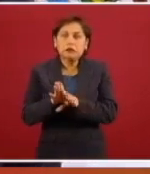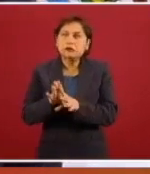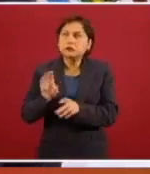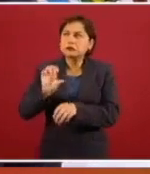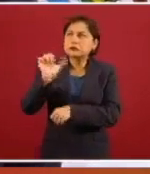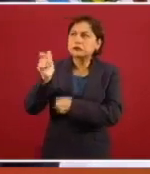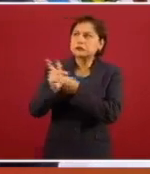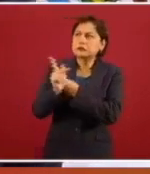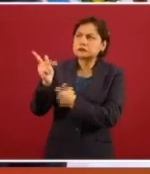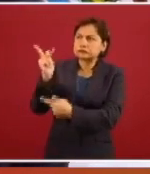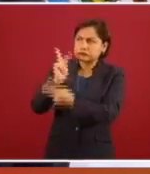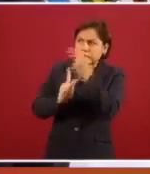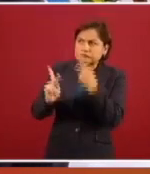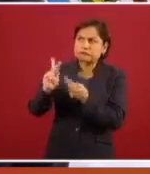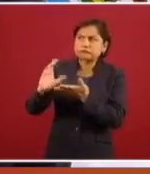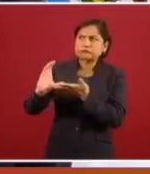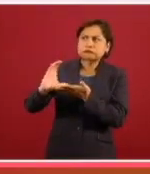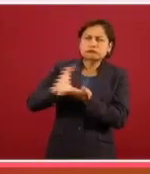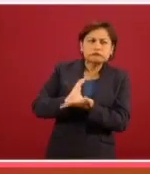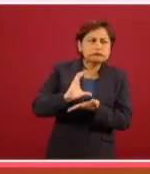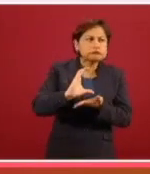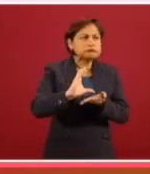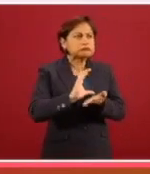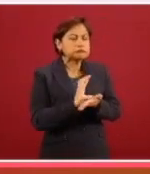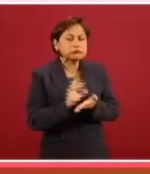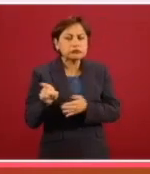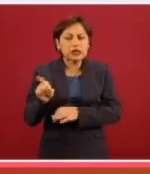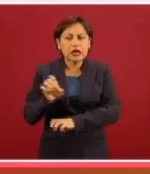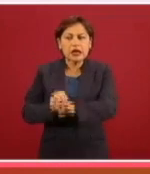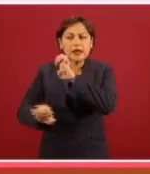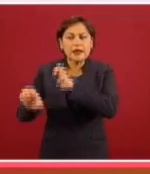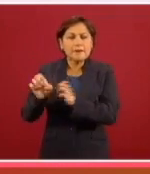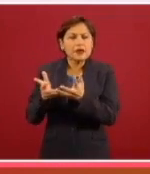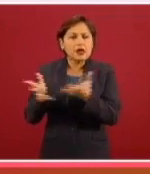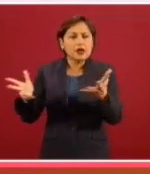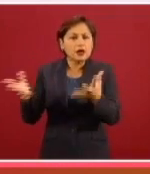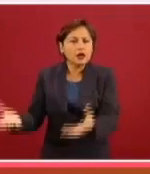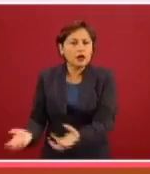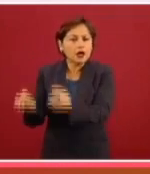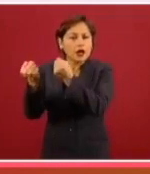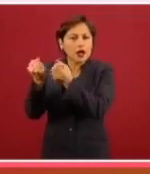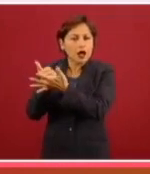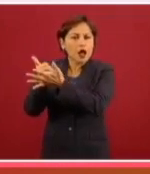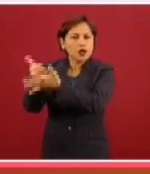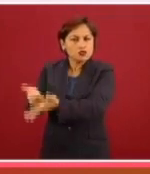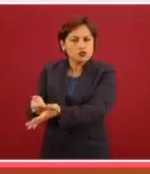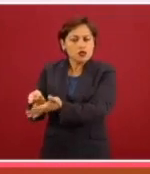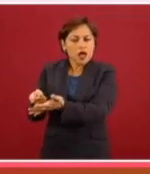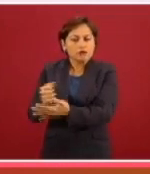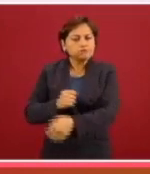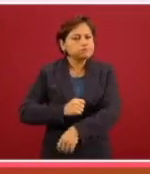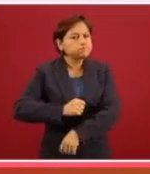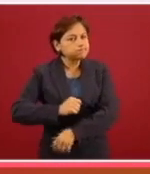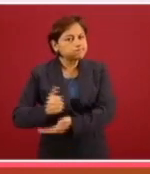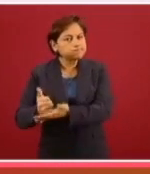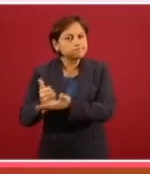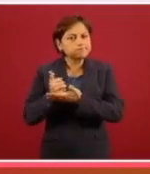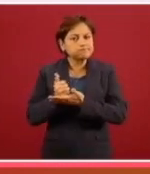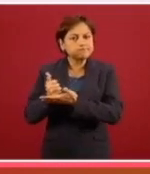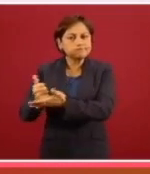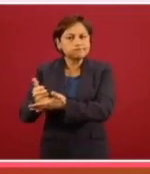rescatar a grandes empresas y bancos, convertir deudas